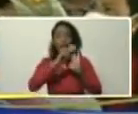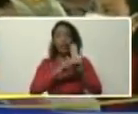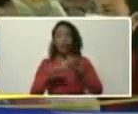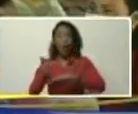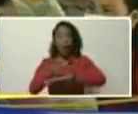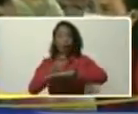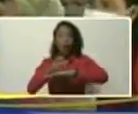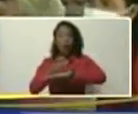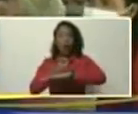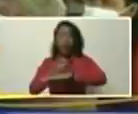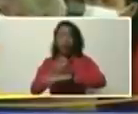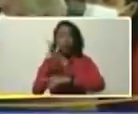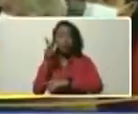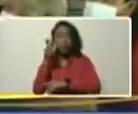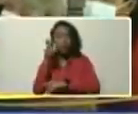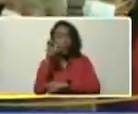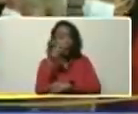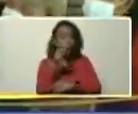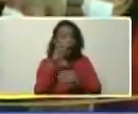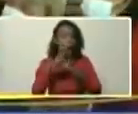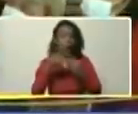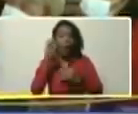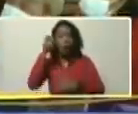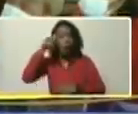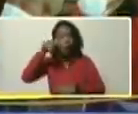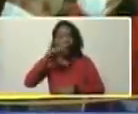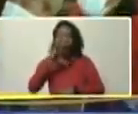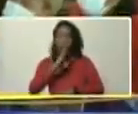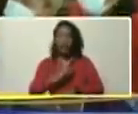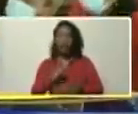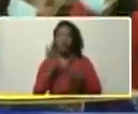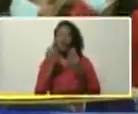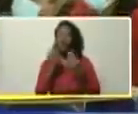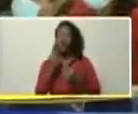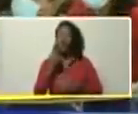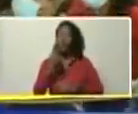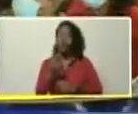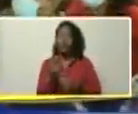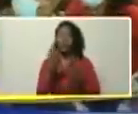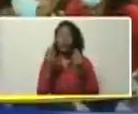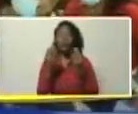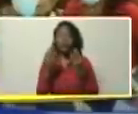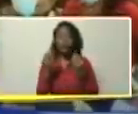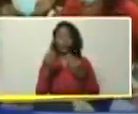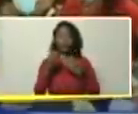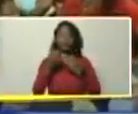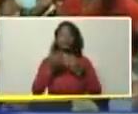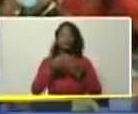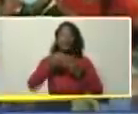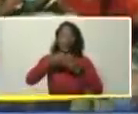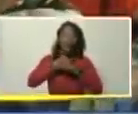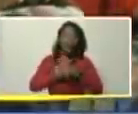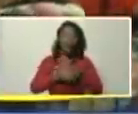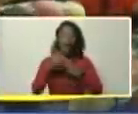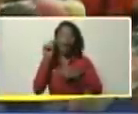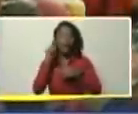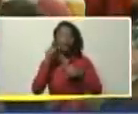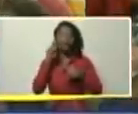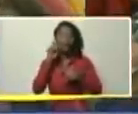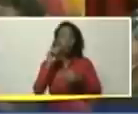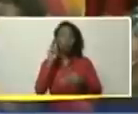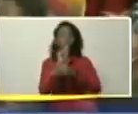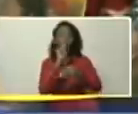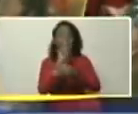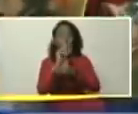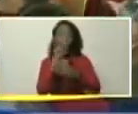gobierno escuchemos al pueblo barinés. Tiene mucho que decir, tiene mucho que criticar y tiene mucho